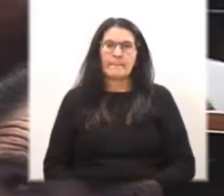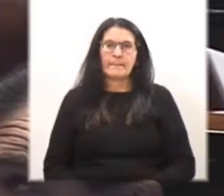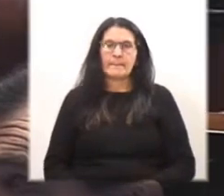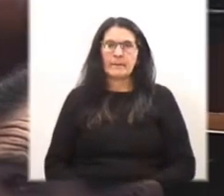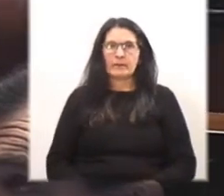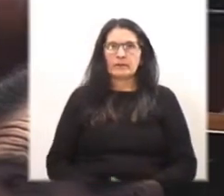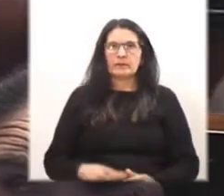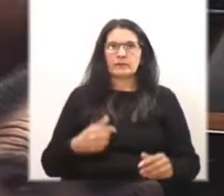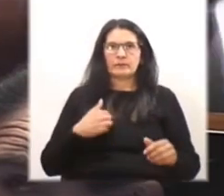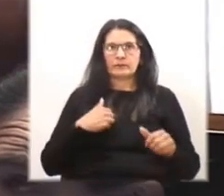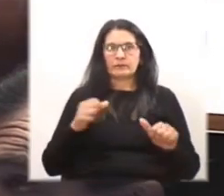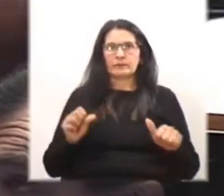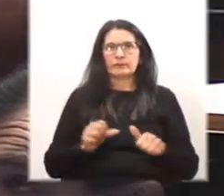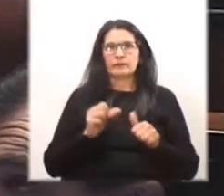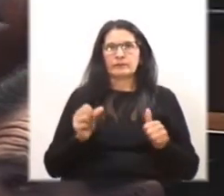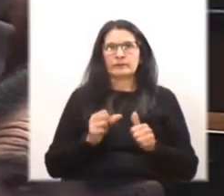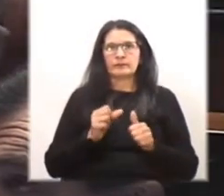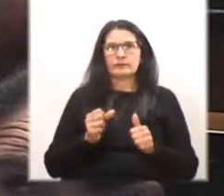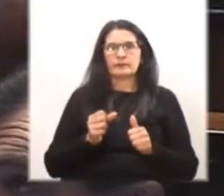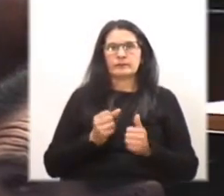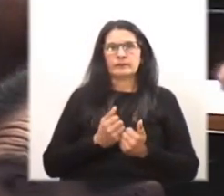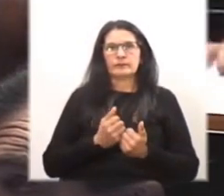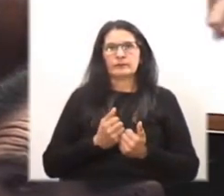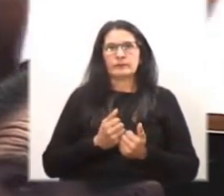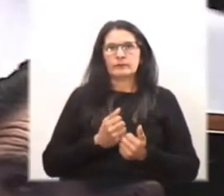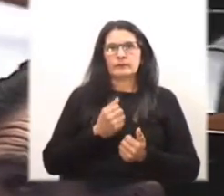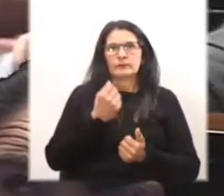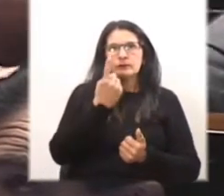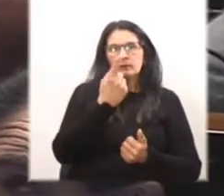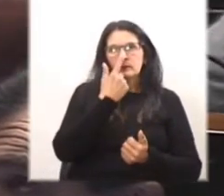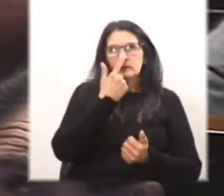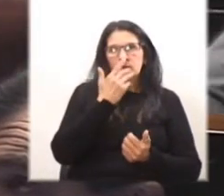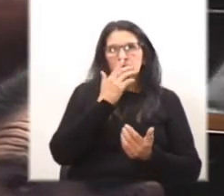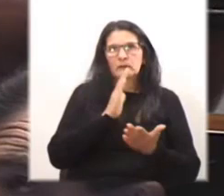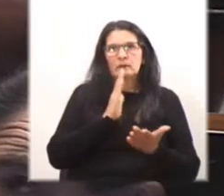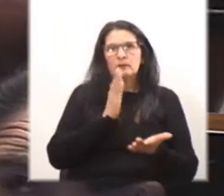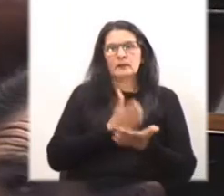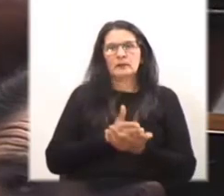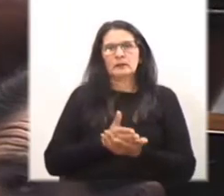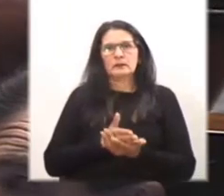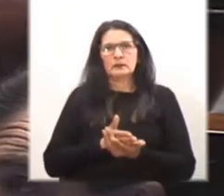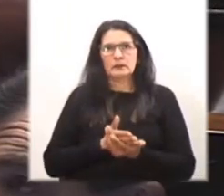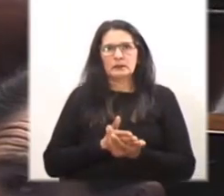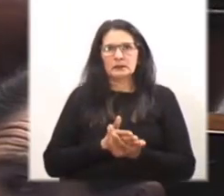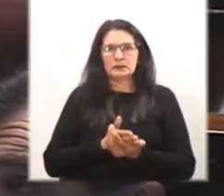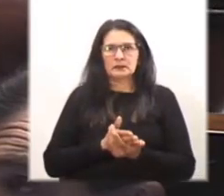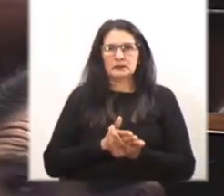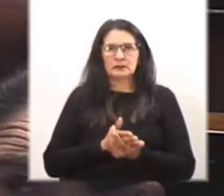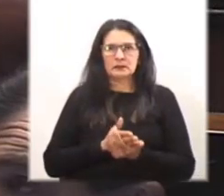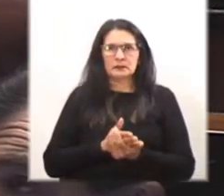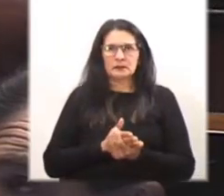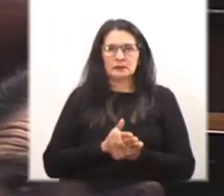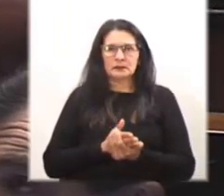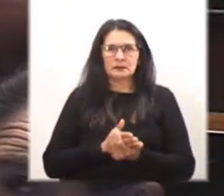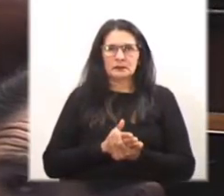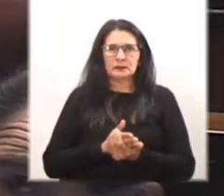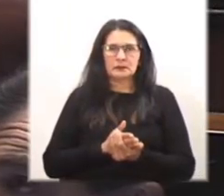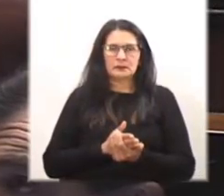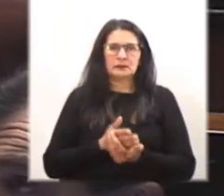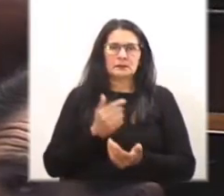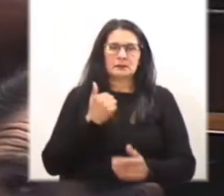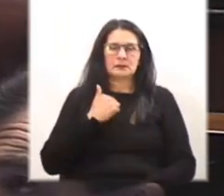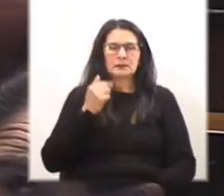voy a hacer una última consideración política para entrar a las preguntas. Yo